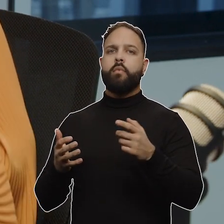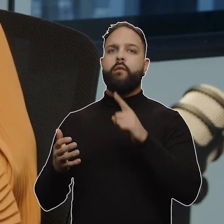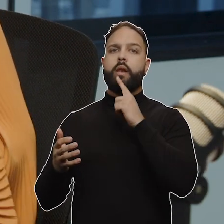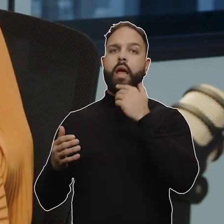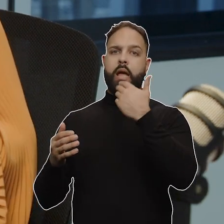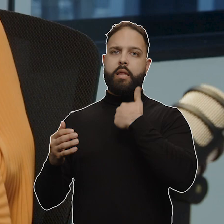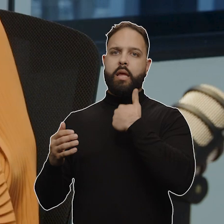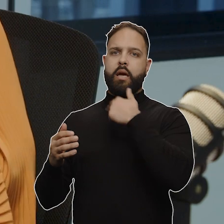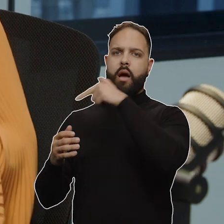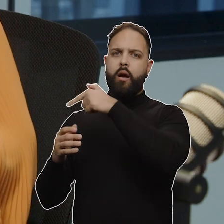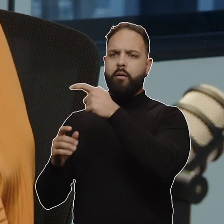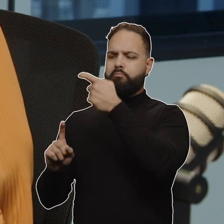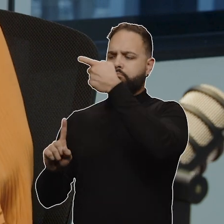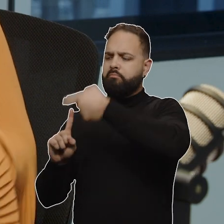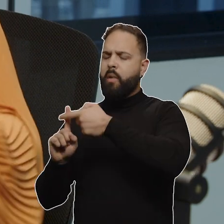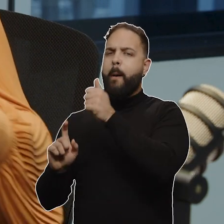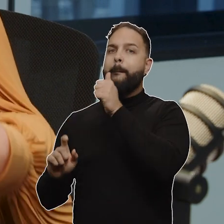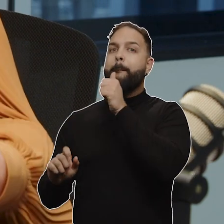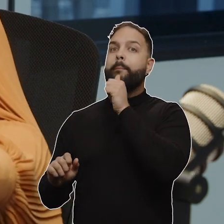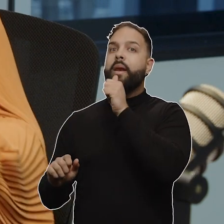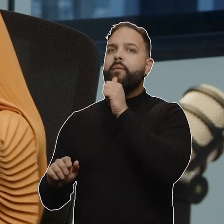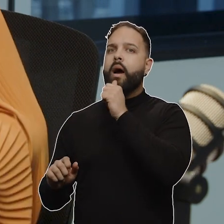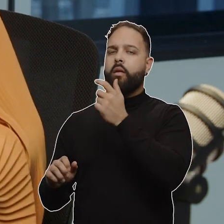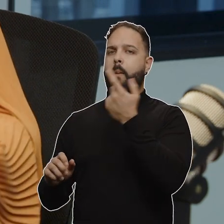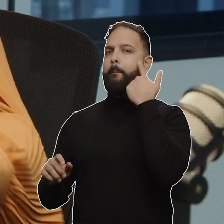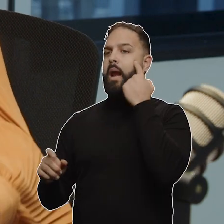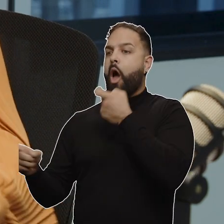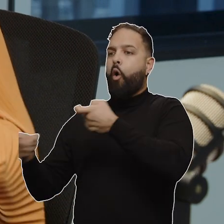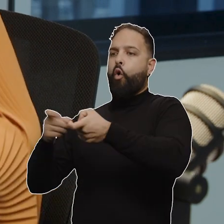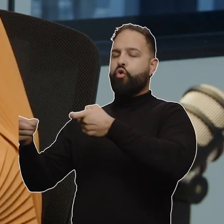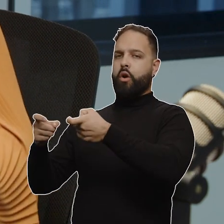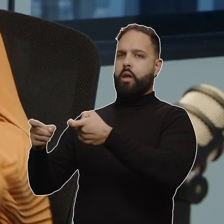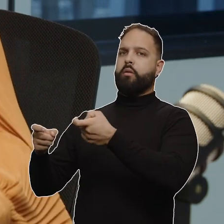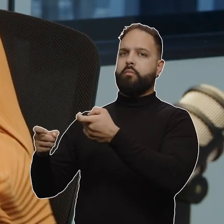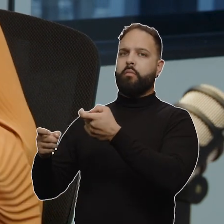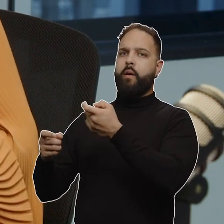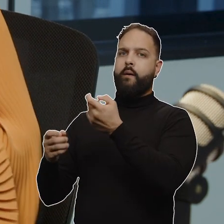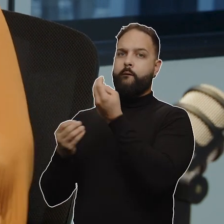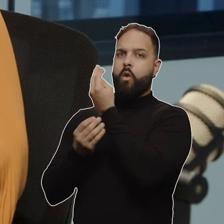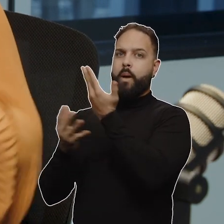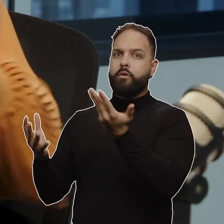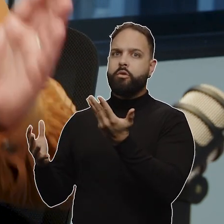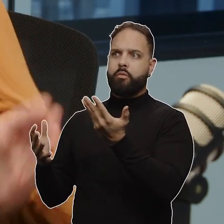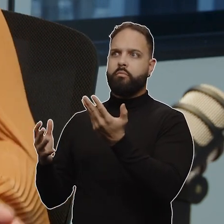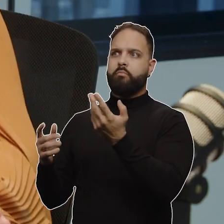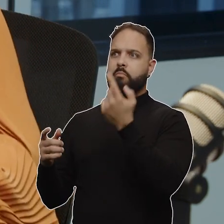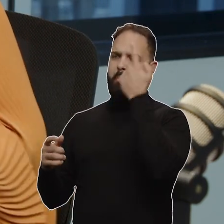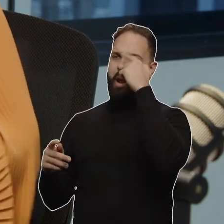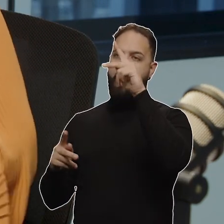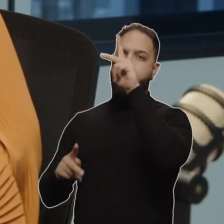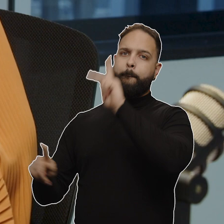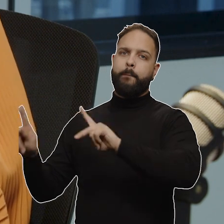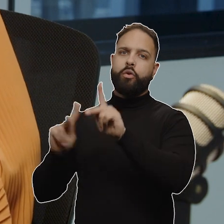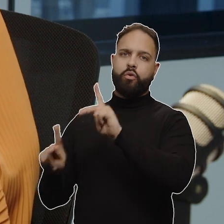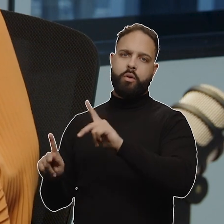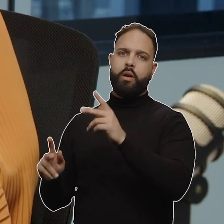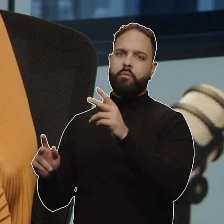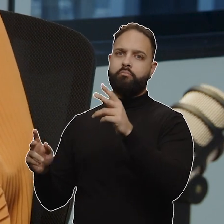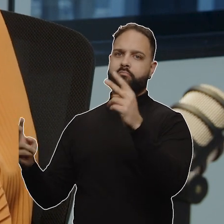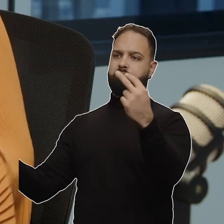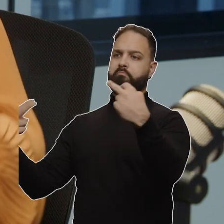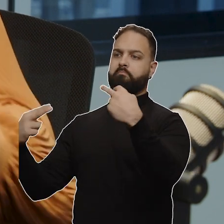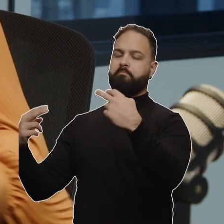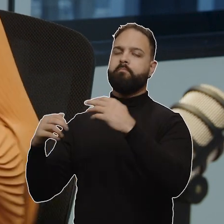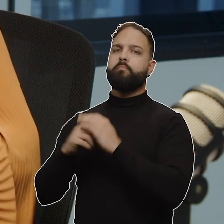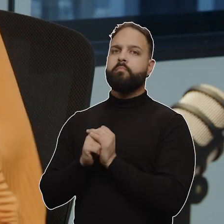que se encuentre en modo privado a los fines de controlar el contenido que pueda estar expuesto a personas